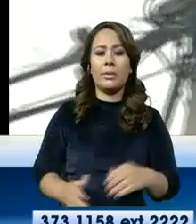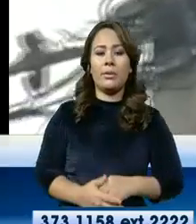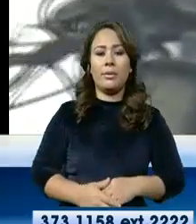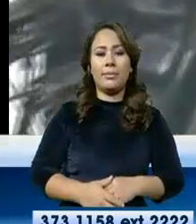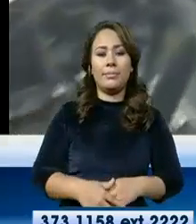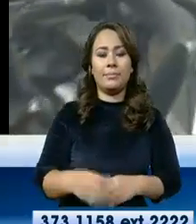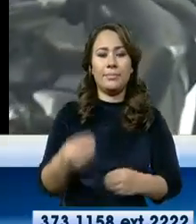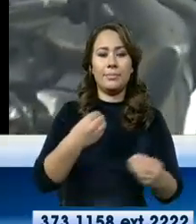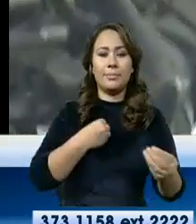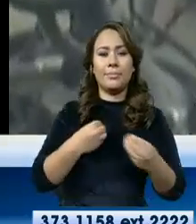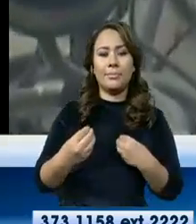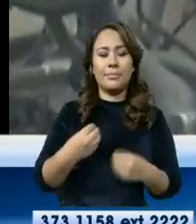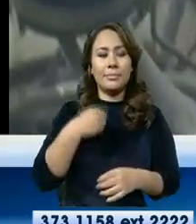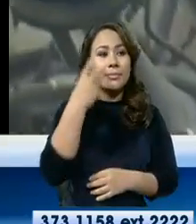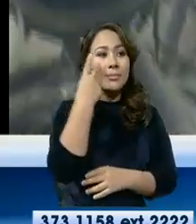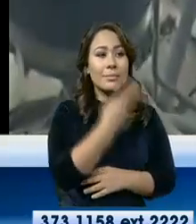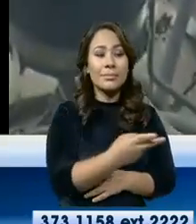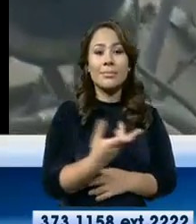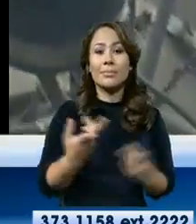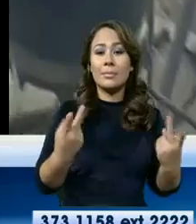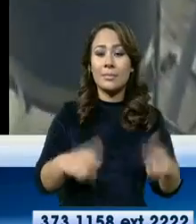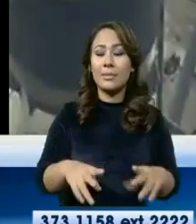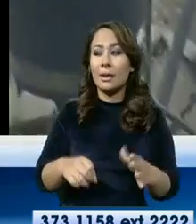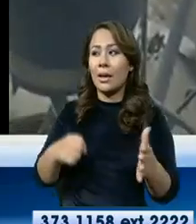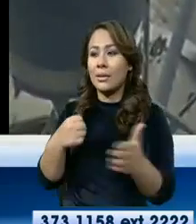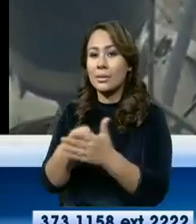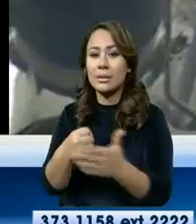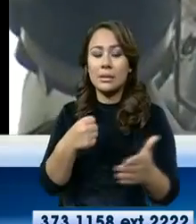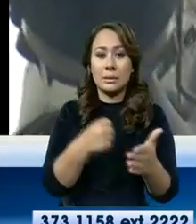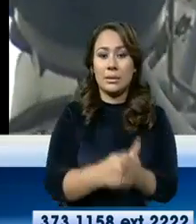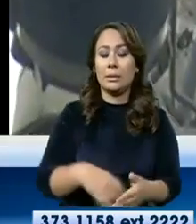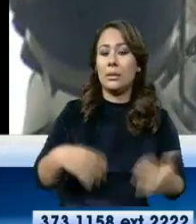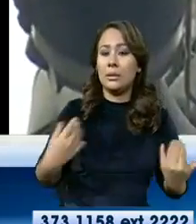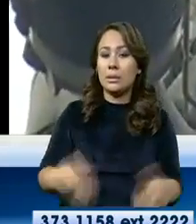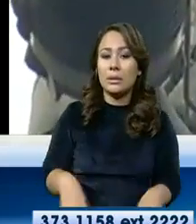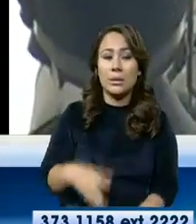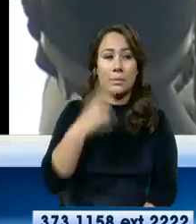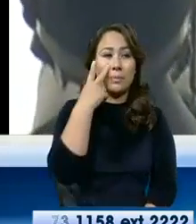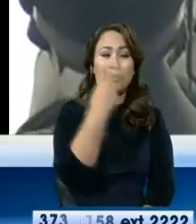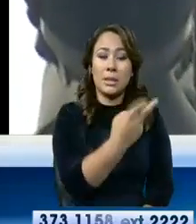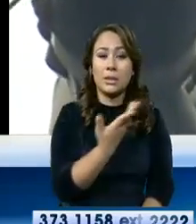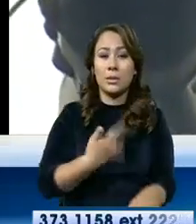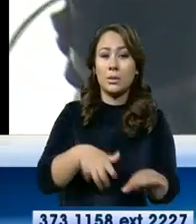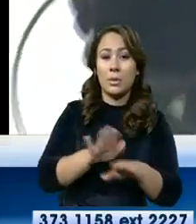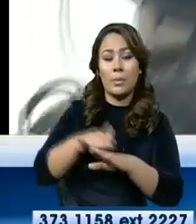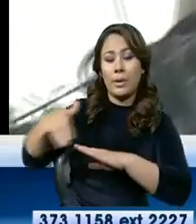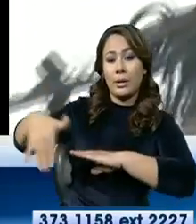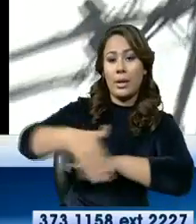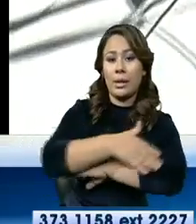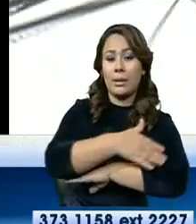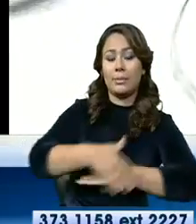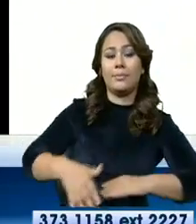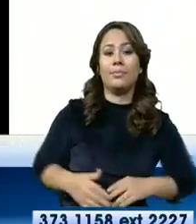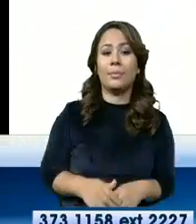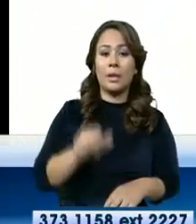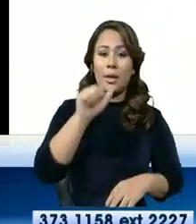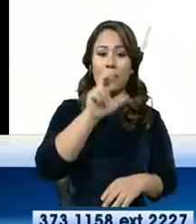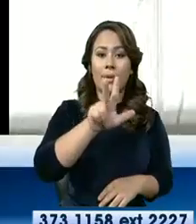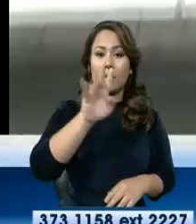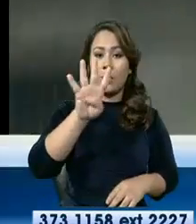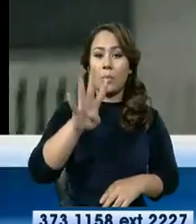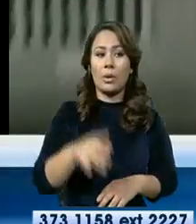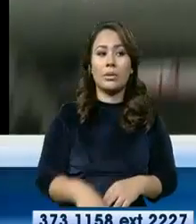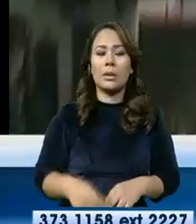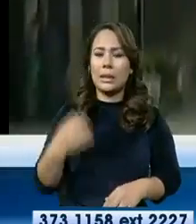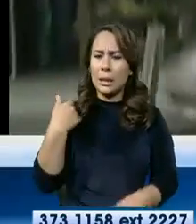póster. ¿Por qué se originan los accidentes de tránsito? Veo que, por ejemplo, aquí, sobre el lado de la calle 34, existe un